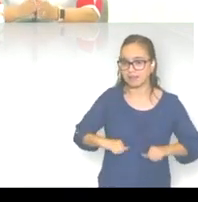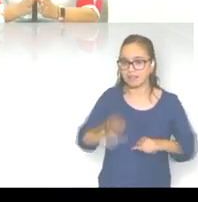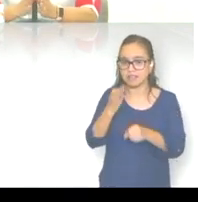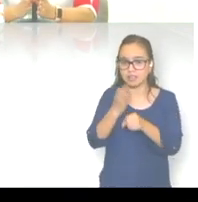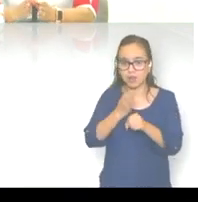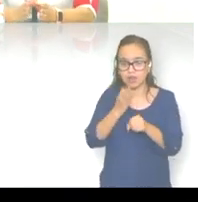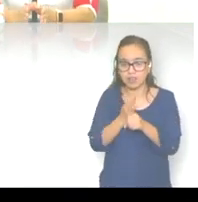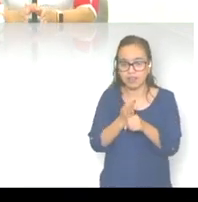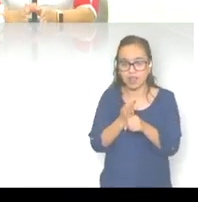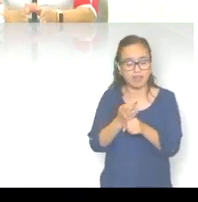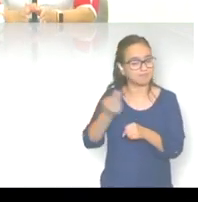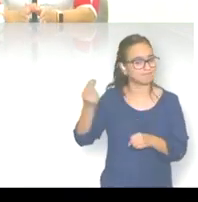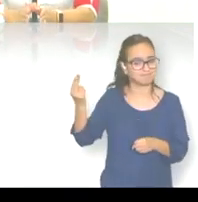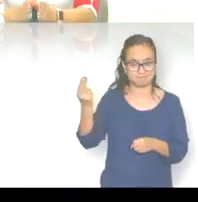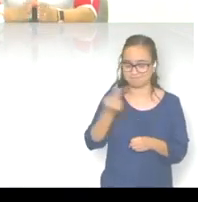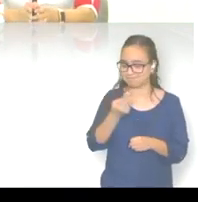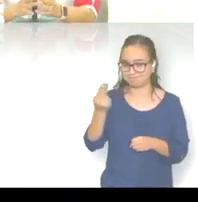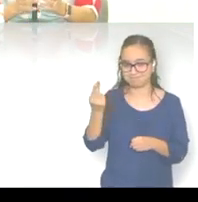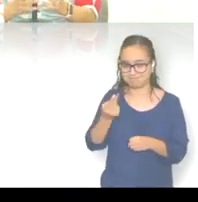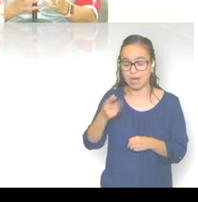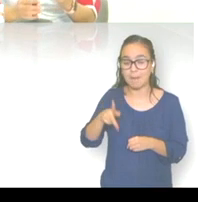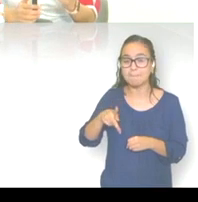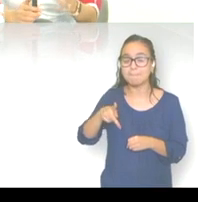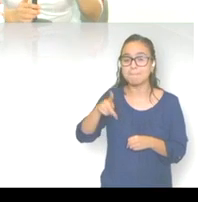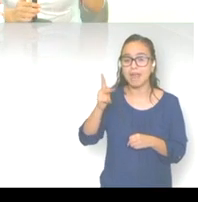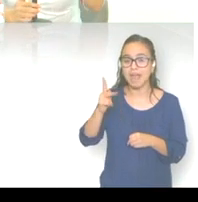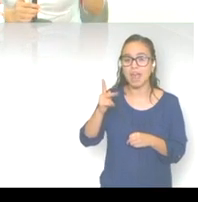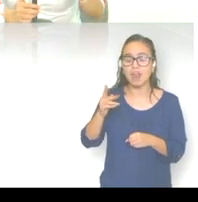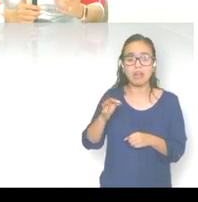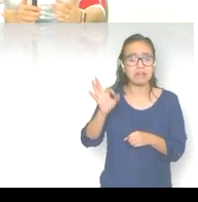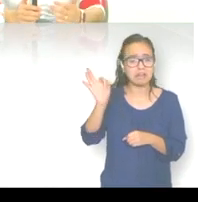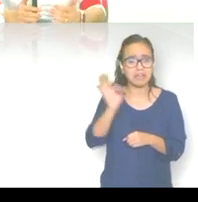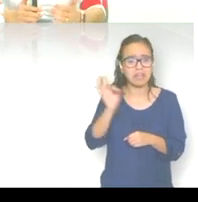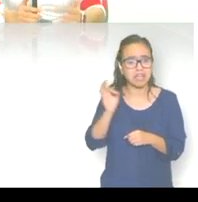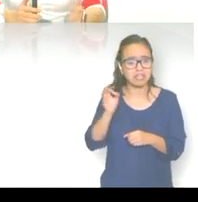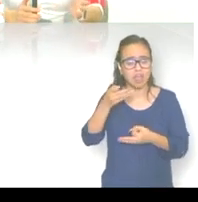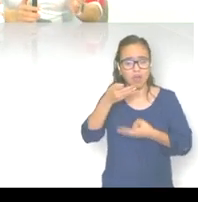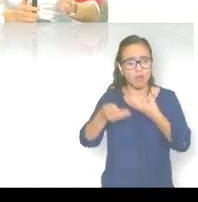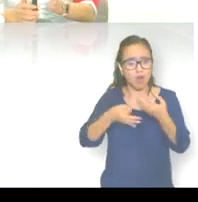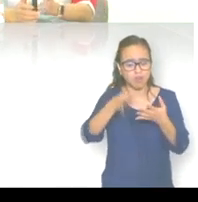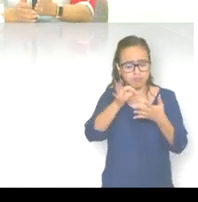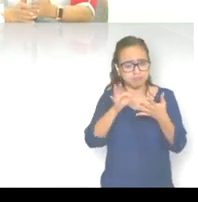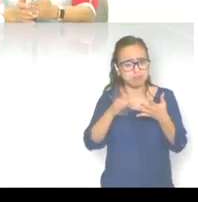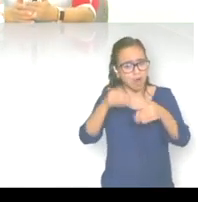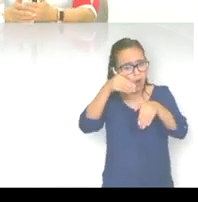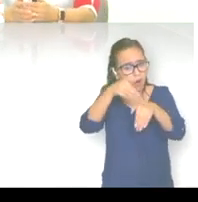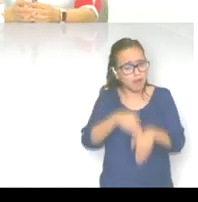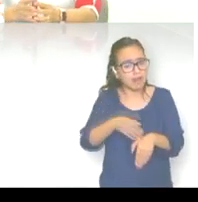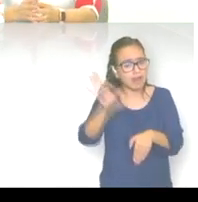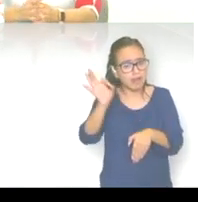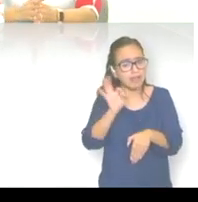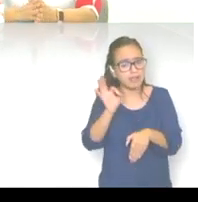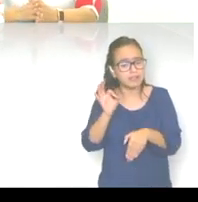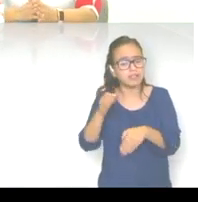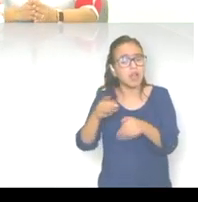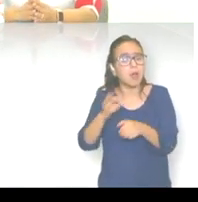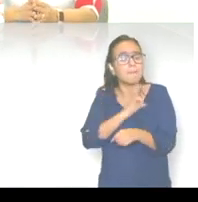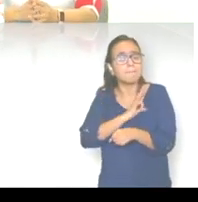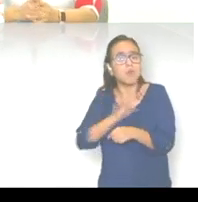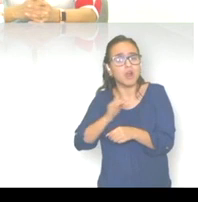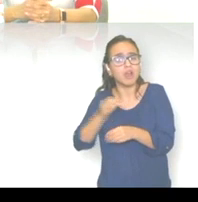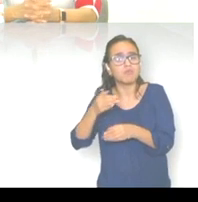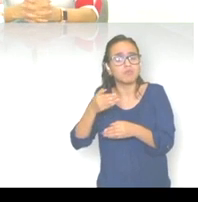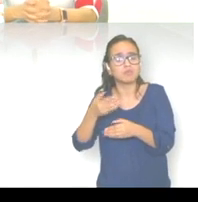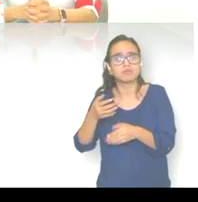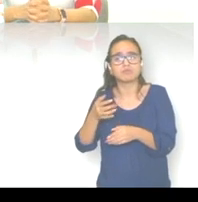momento se mantienen como no esenciales, pero si acatamos todas estas medidas, seguramente podemos empezar a